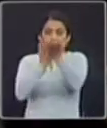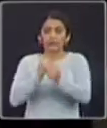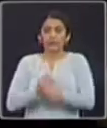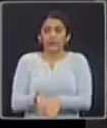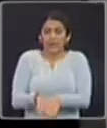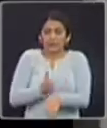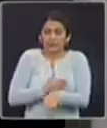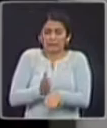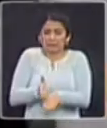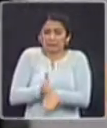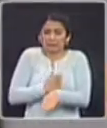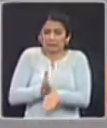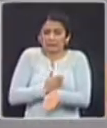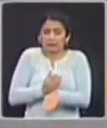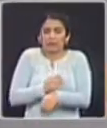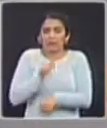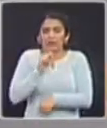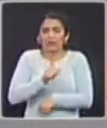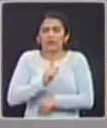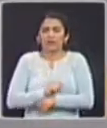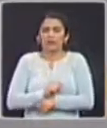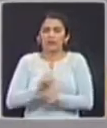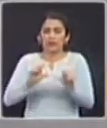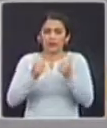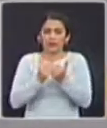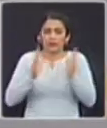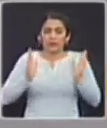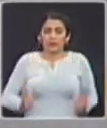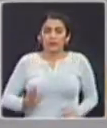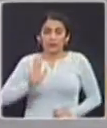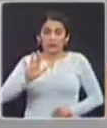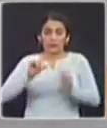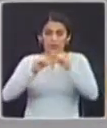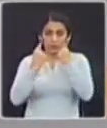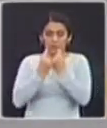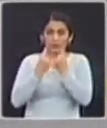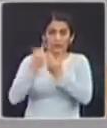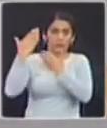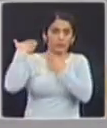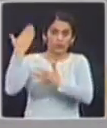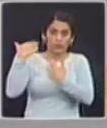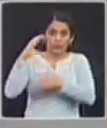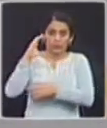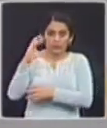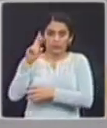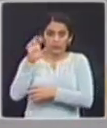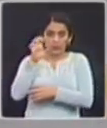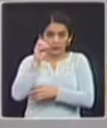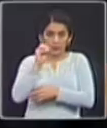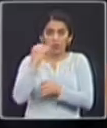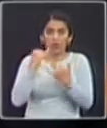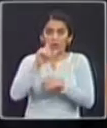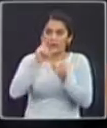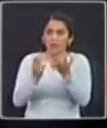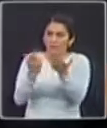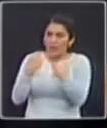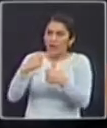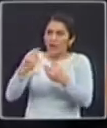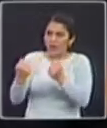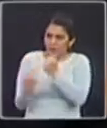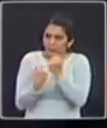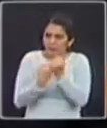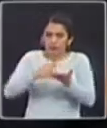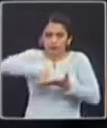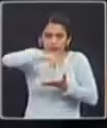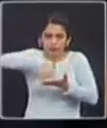minutos nada más, asambleístas de oposición del bloque de Creo empezaron con una recolección de firmas.